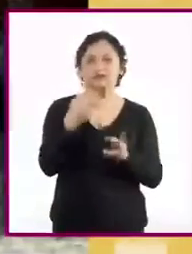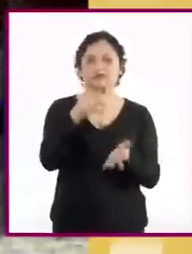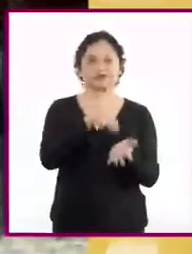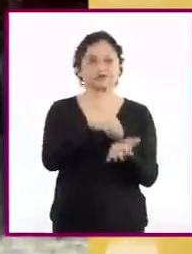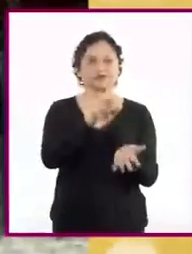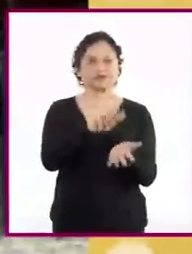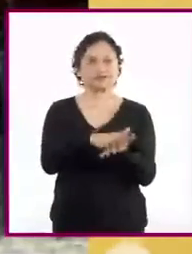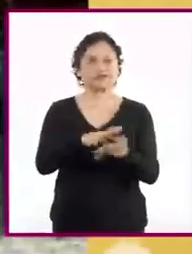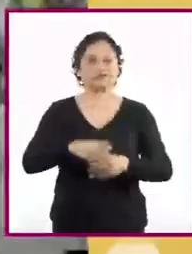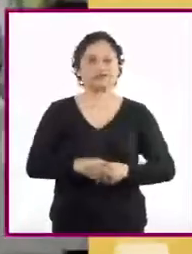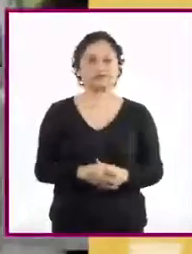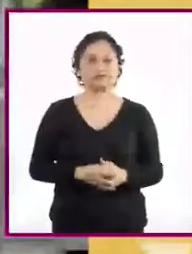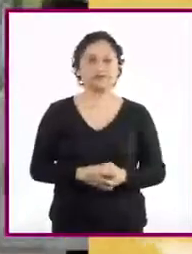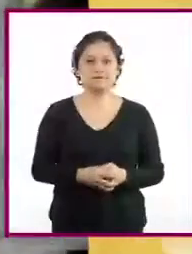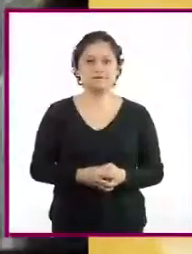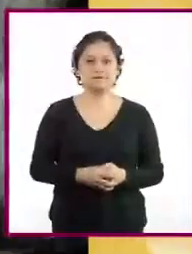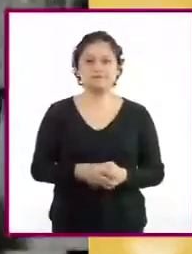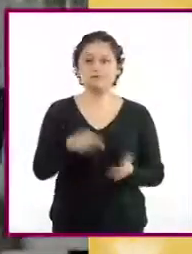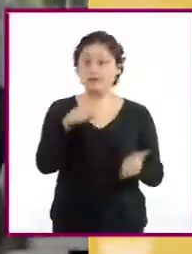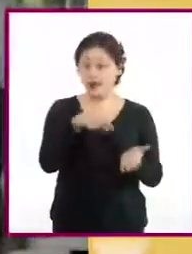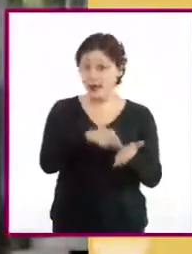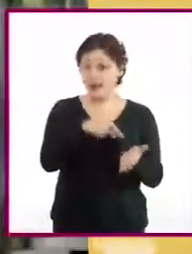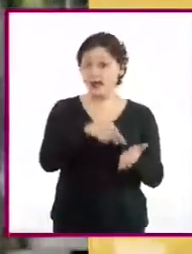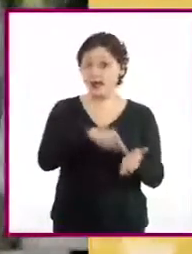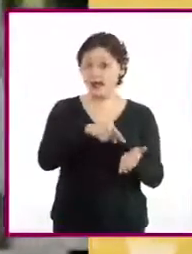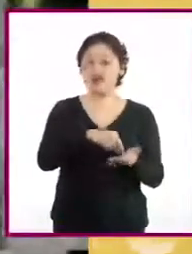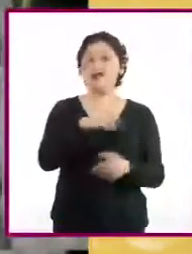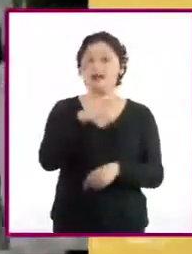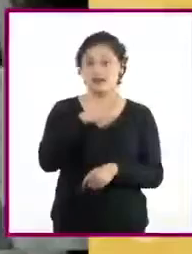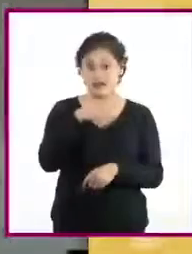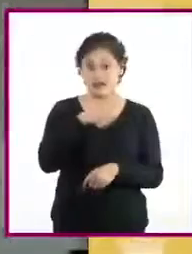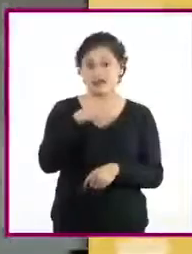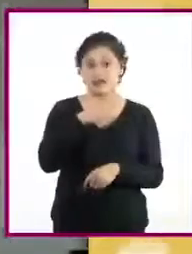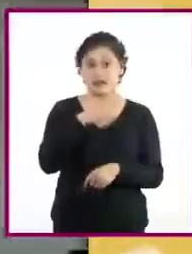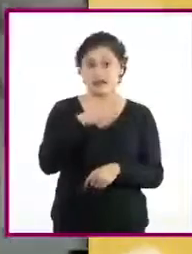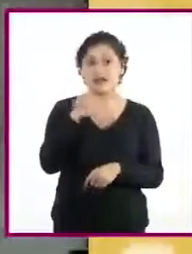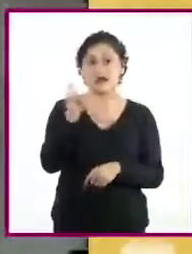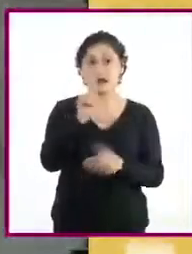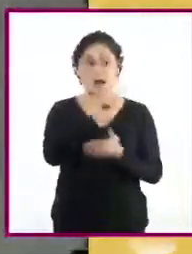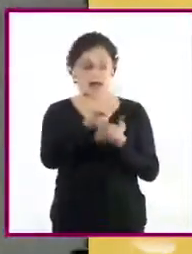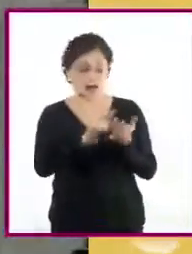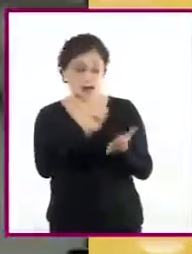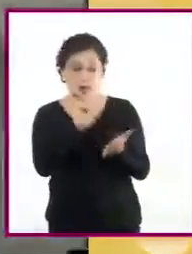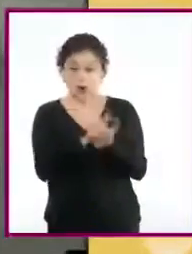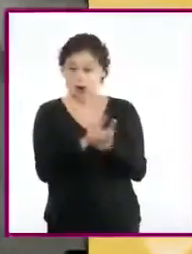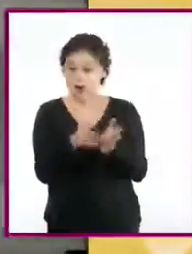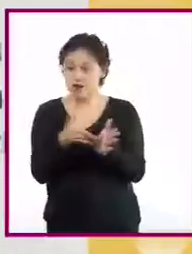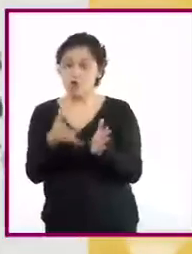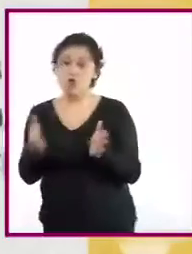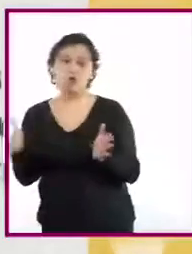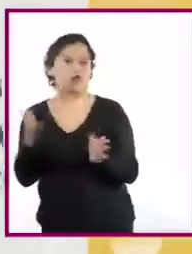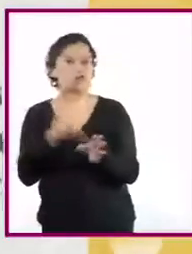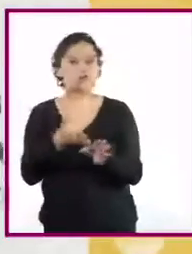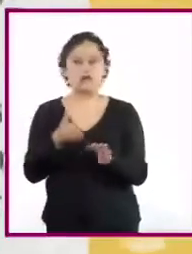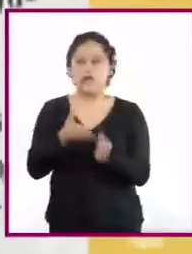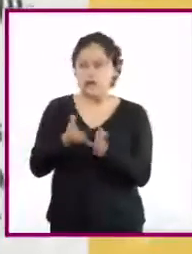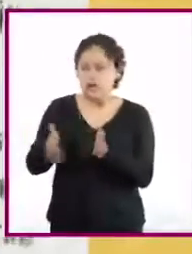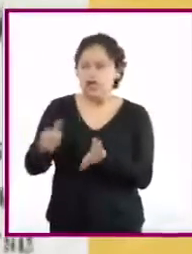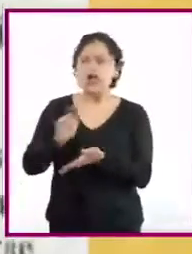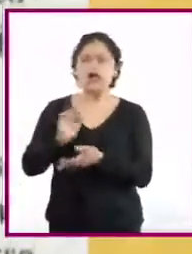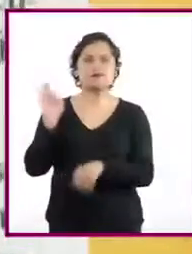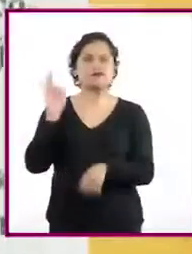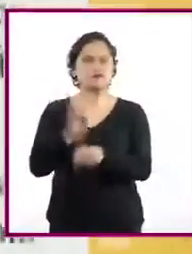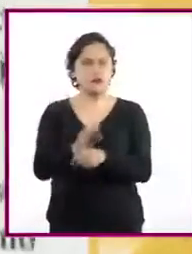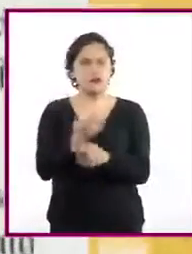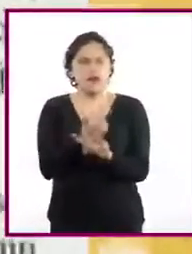Mexicanos. En ella podemos encontrar que antes de iniciar las leyes que nos dan derecho a la libertad, a la seguridad